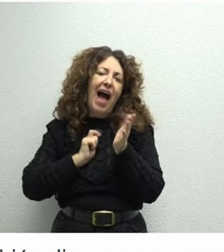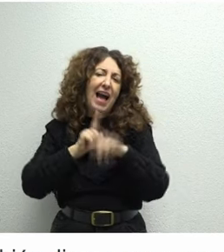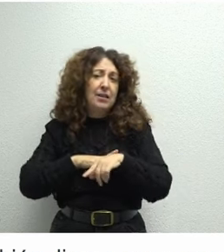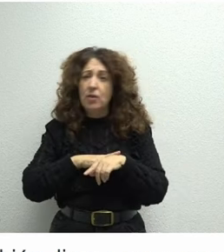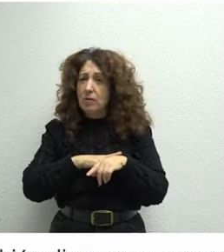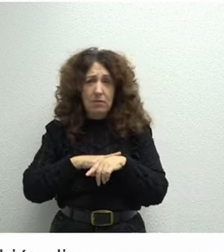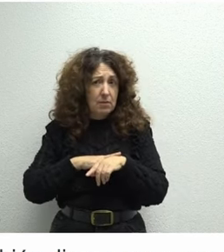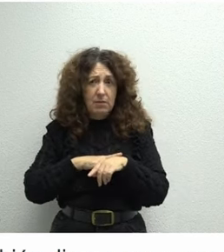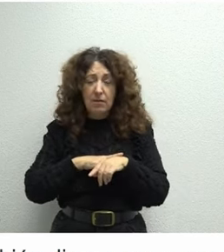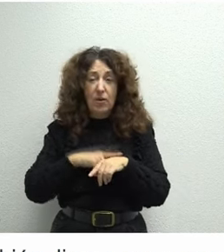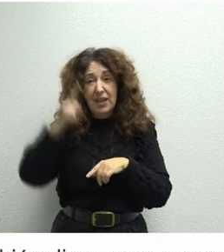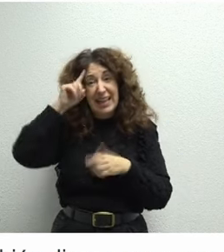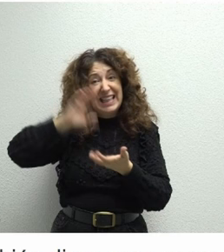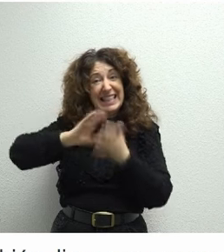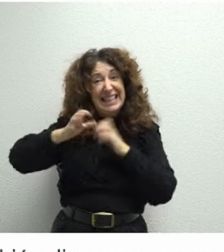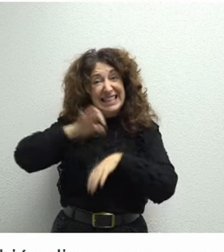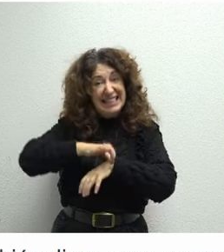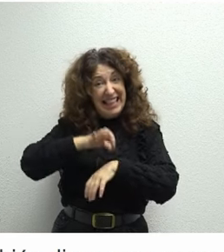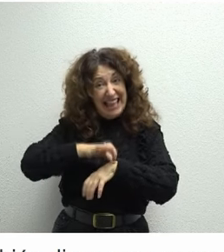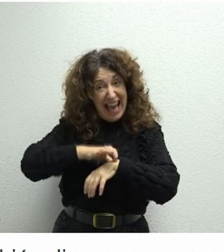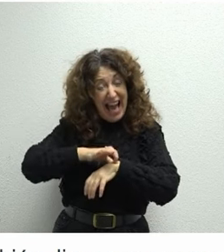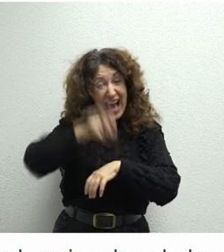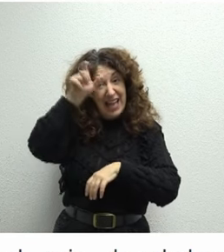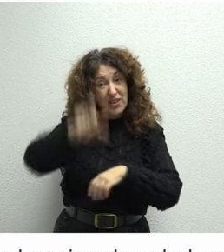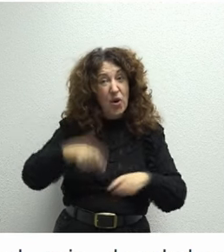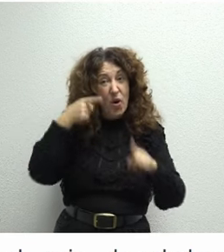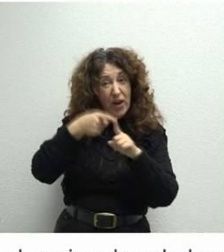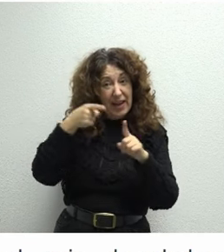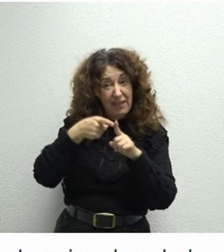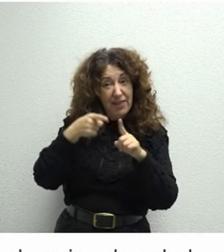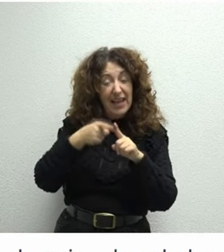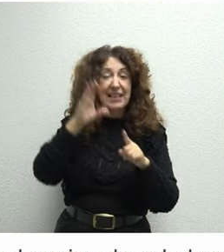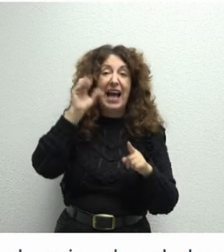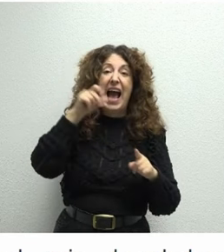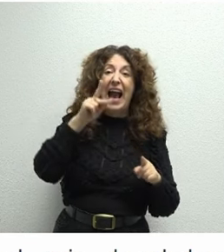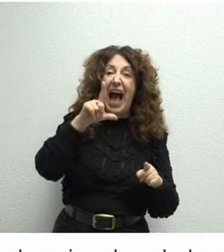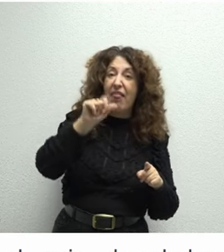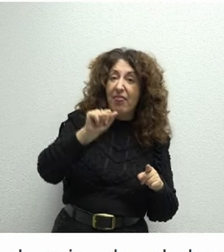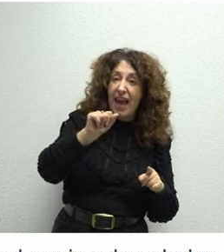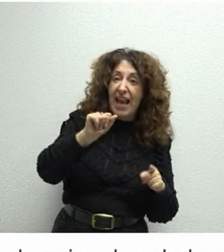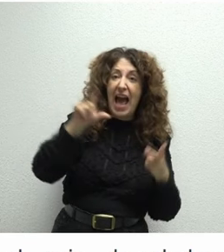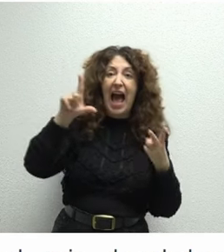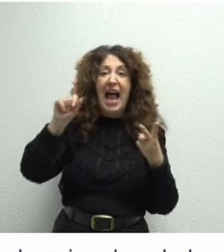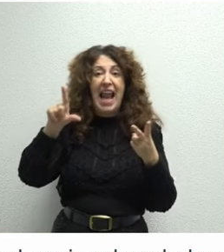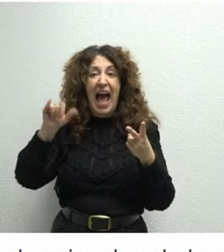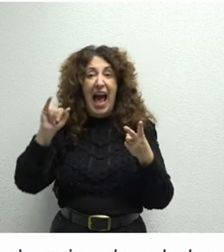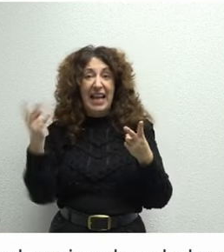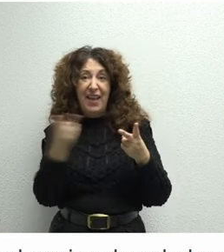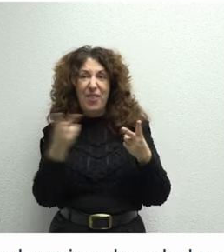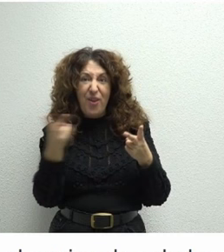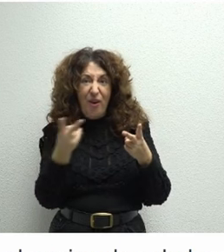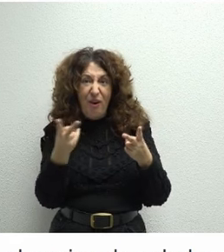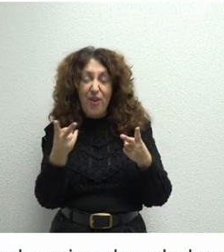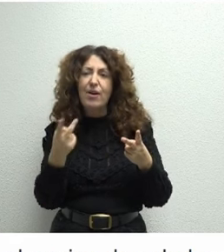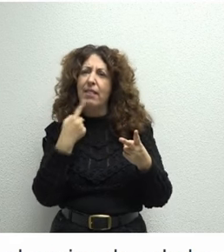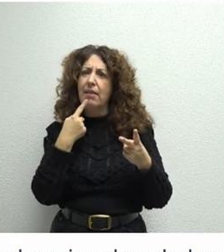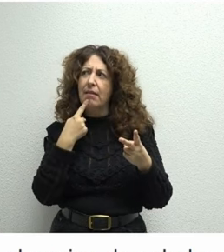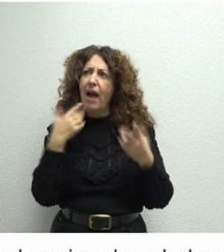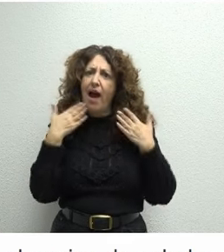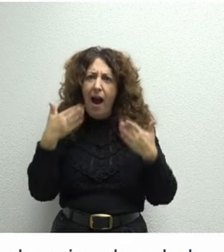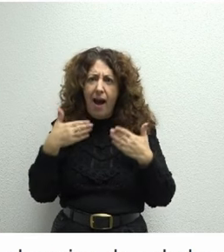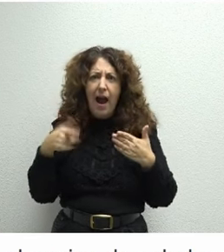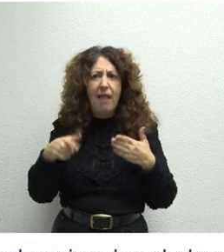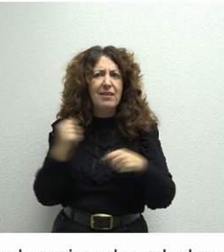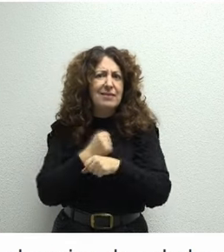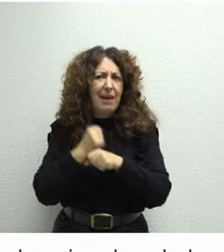Escuchar Como el psiquiatra de referencia como Candela o como Lali que nos acompañe sentada digan que que gracias a a este trabajo